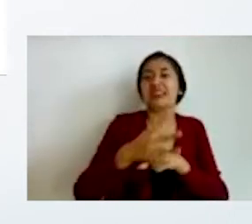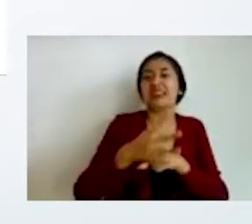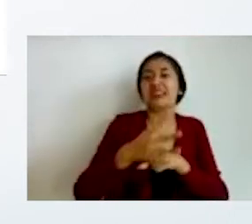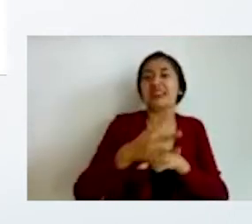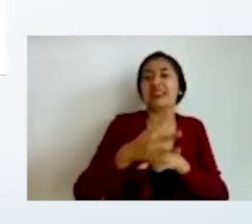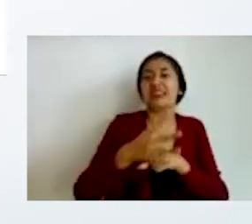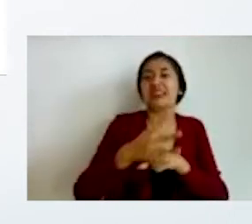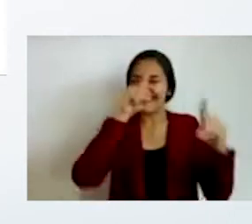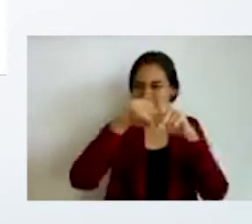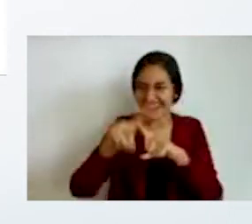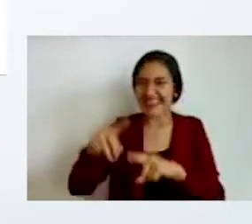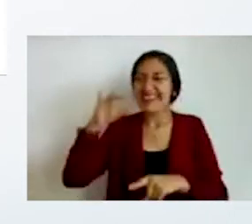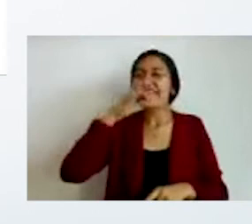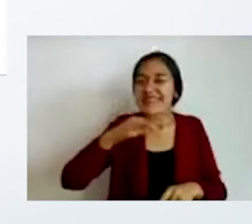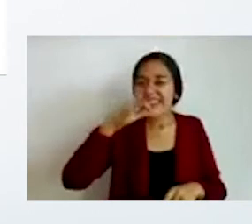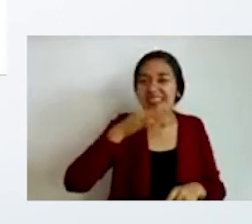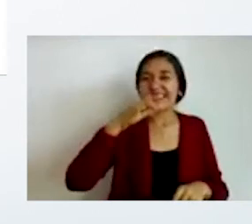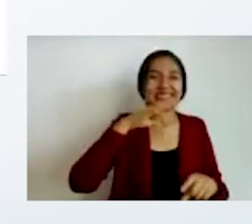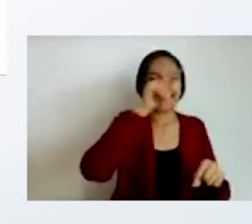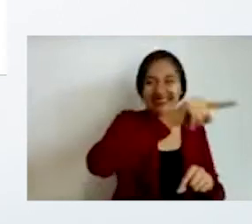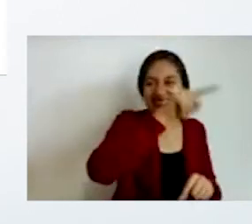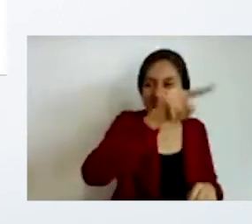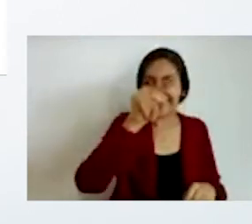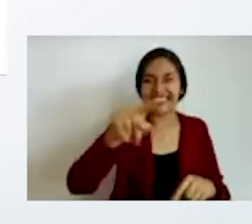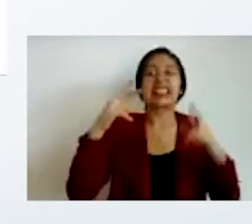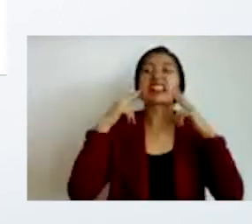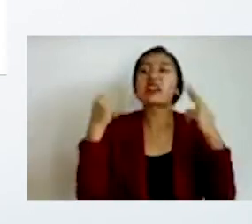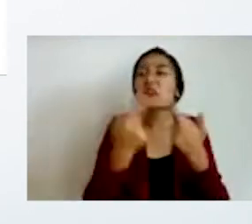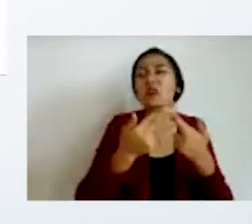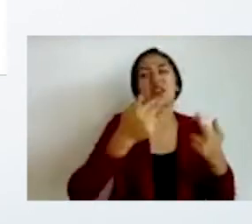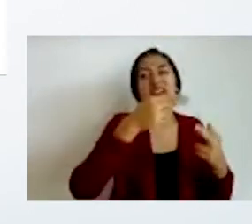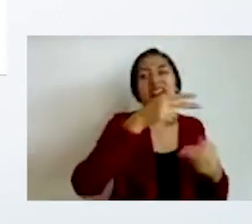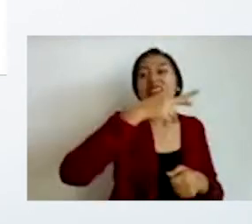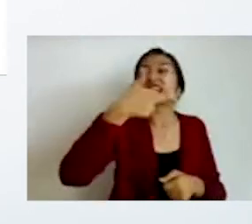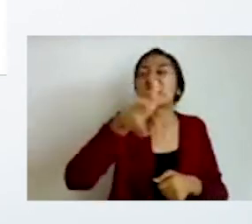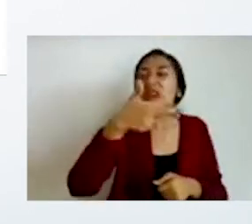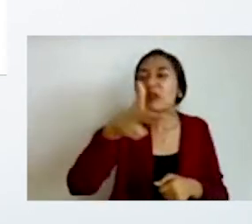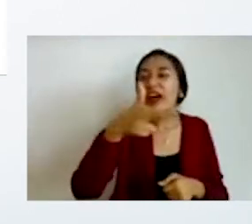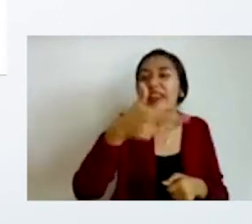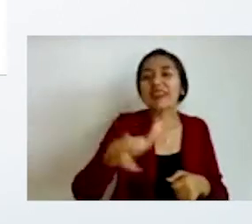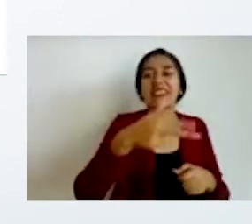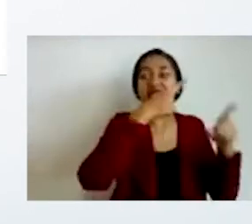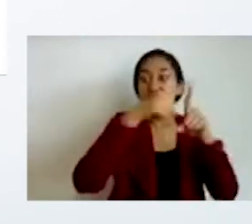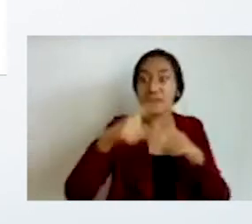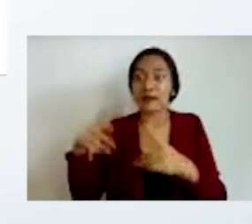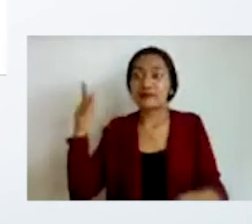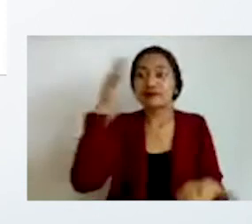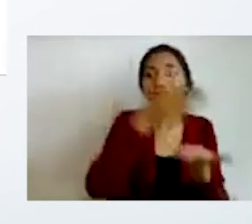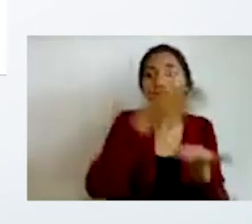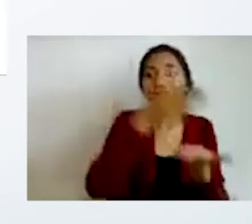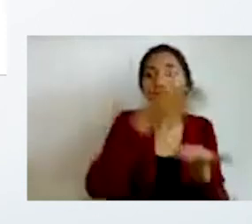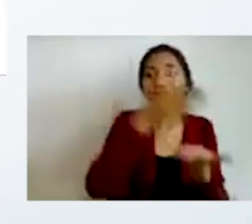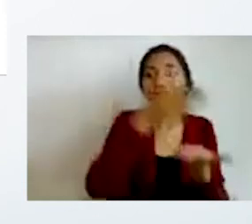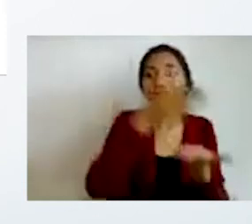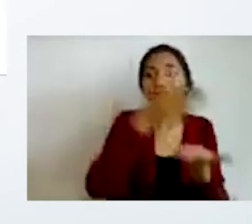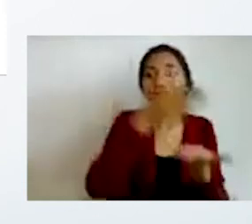a reuniones, a restaurantes, bares, etcétera, pues todo eso se acabó y todos estos lugares tuvieron